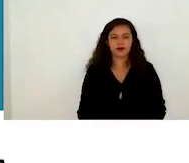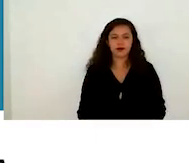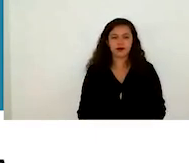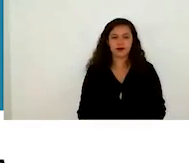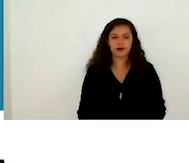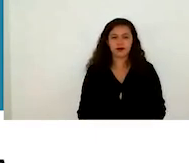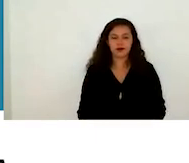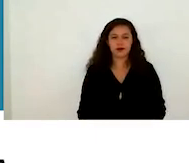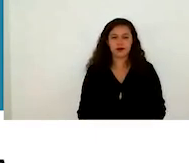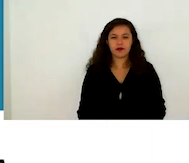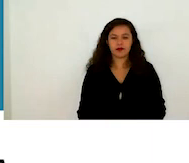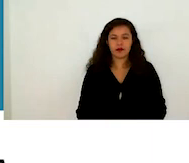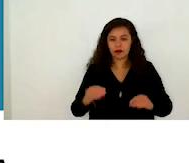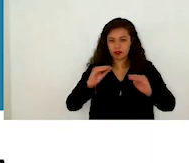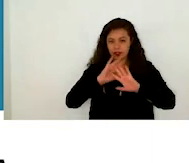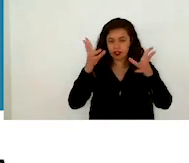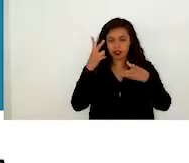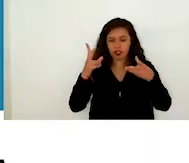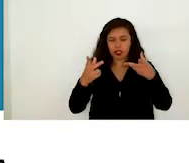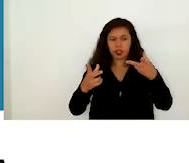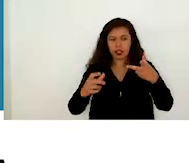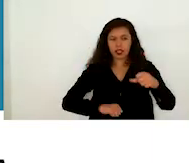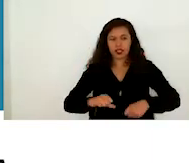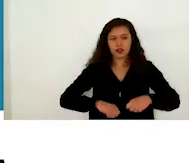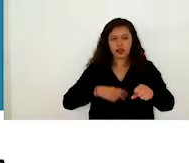está claro entonces la segunda actividad también